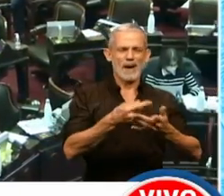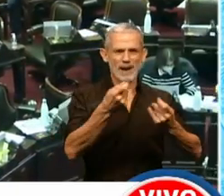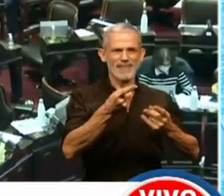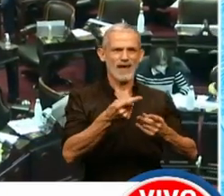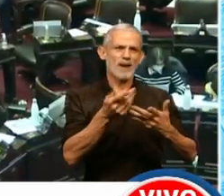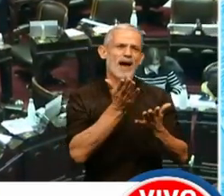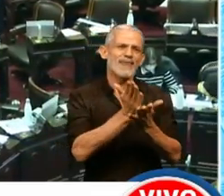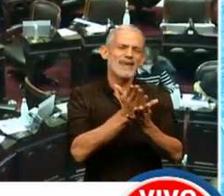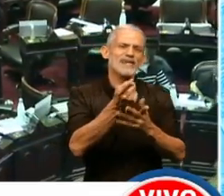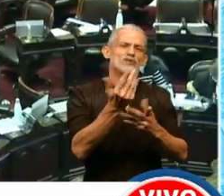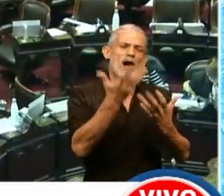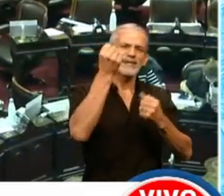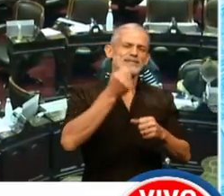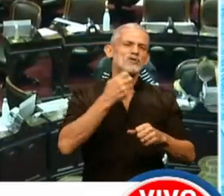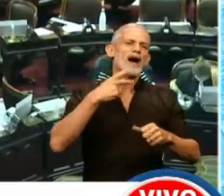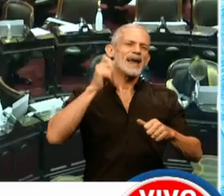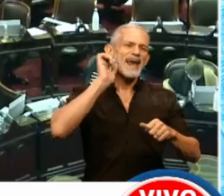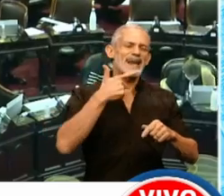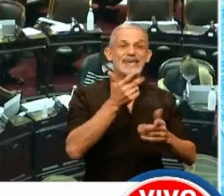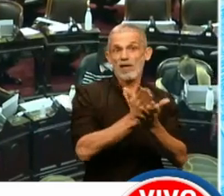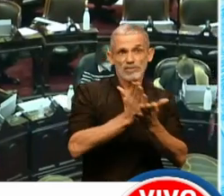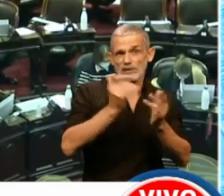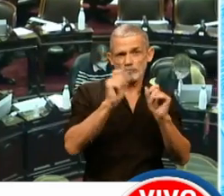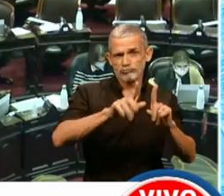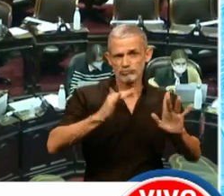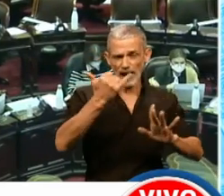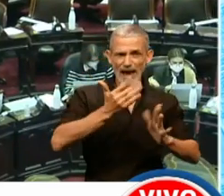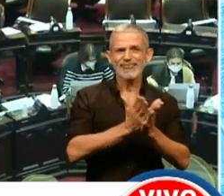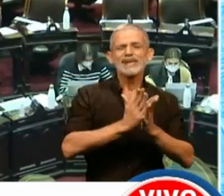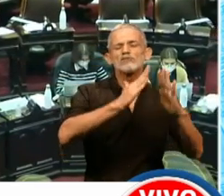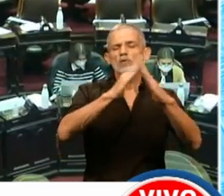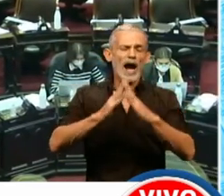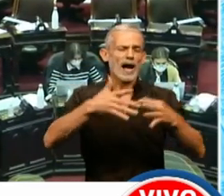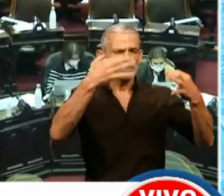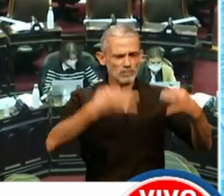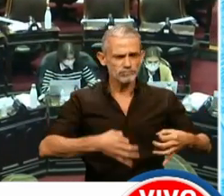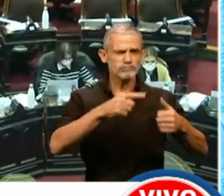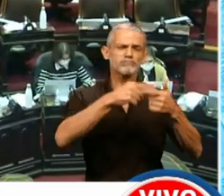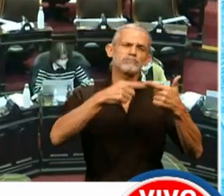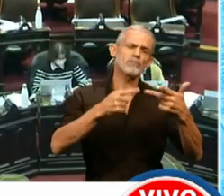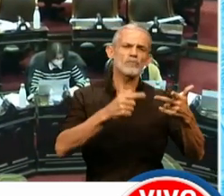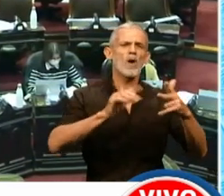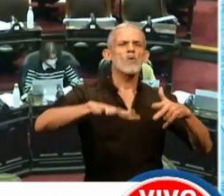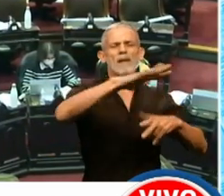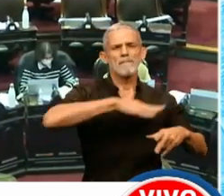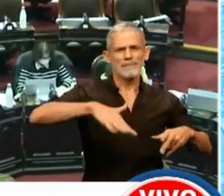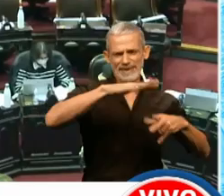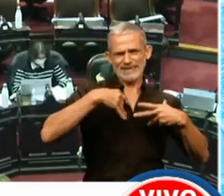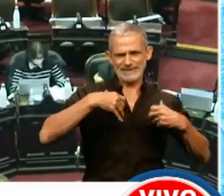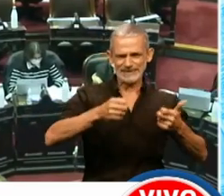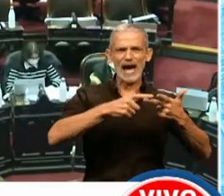su acceso a la energía como un derecho que forma parte del derecho a una vivienda adecuada a un ambiente sano